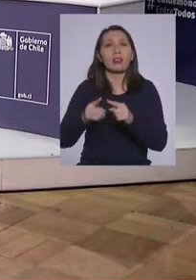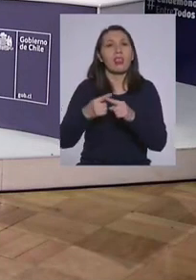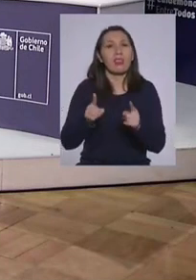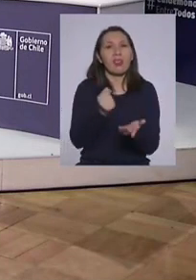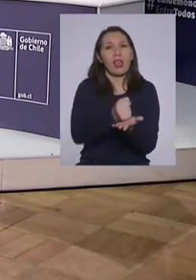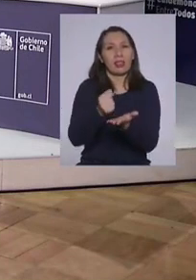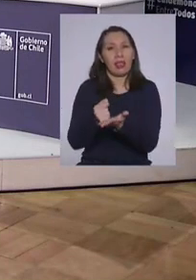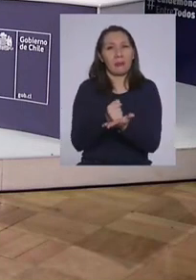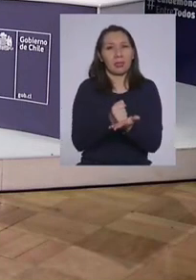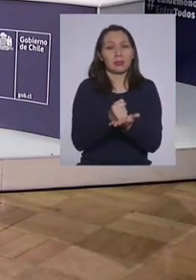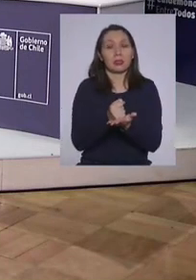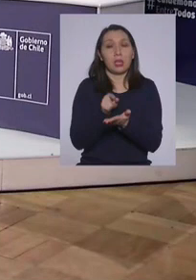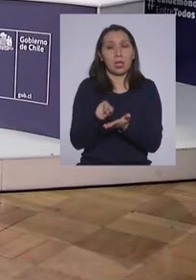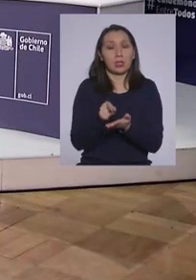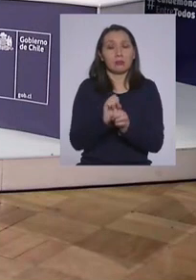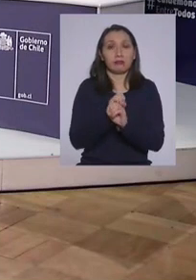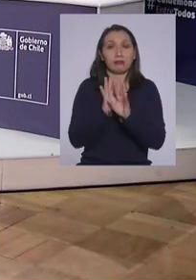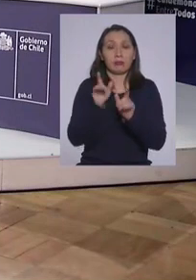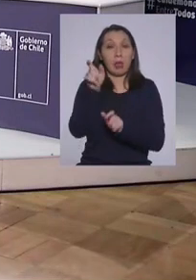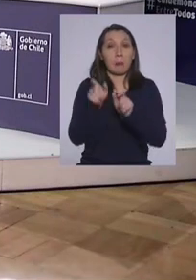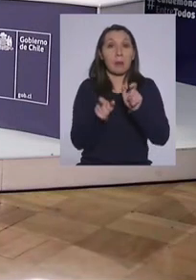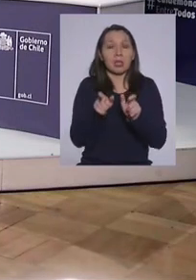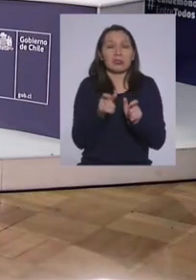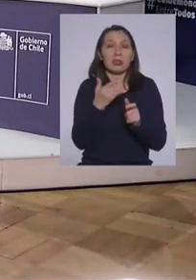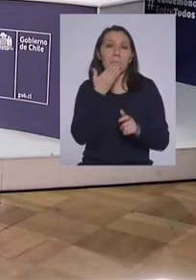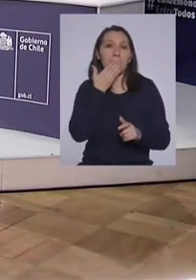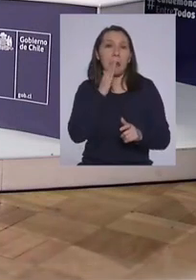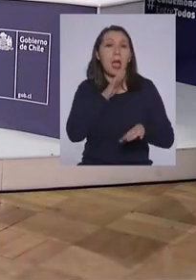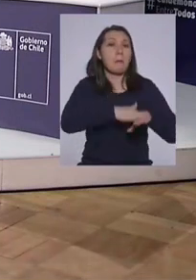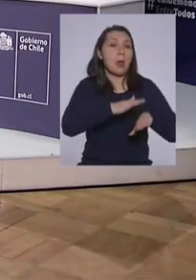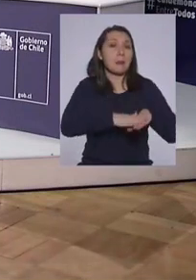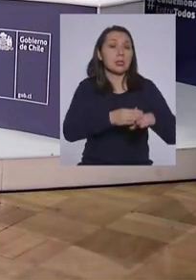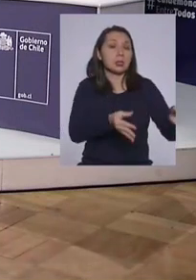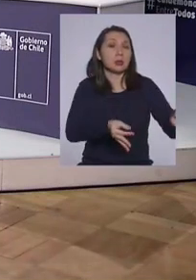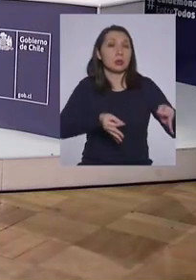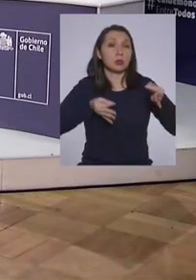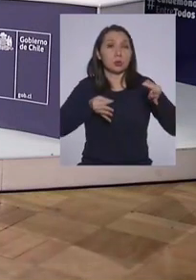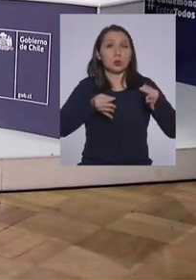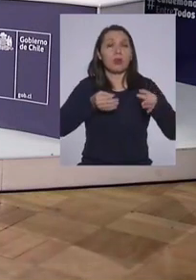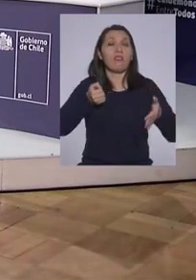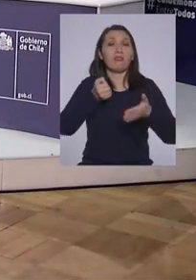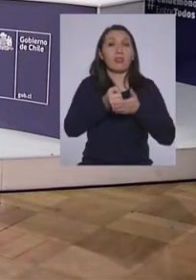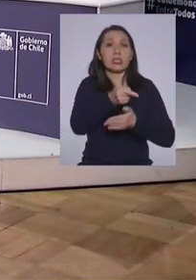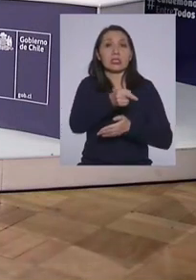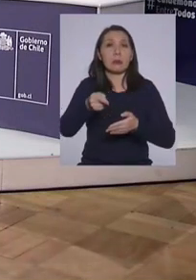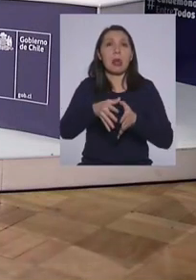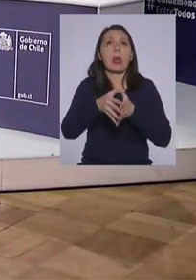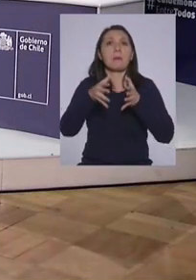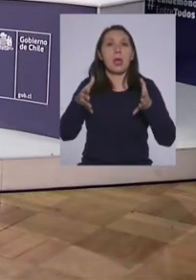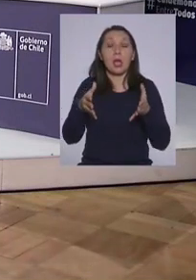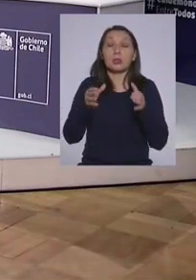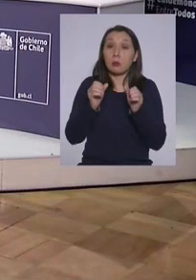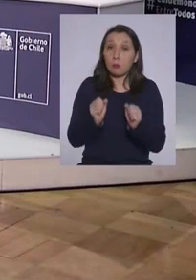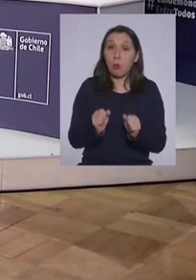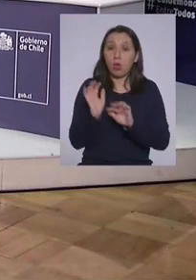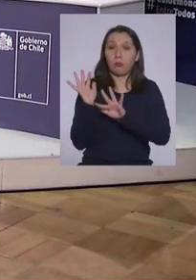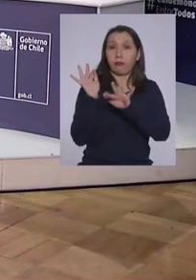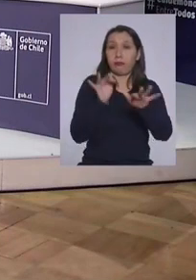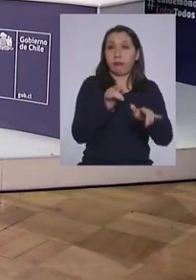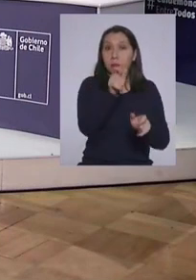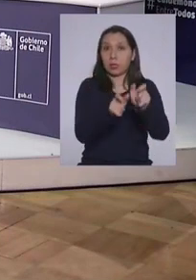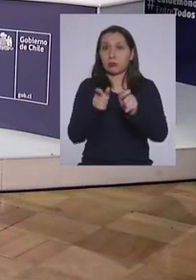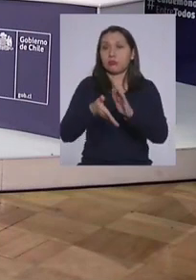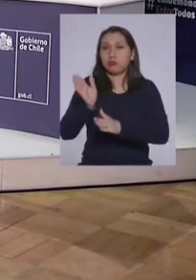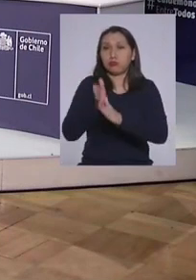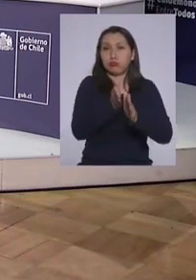distintos trámites, dando esto claras luces que la gente está prefiriendo usar estos permisos los fines de semana. Se podrían generar aglomeraciones también a